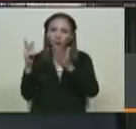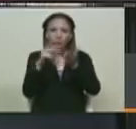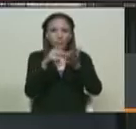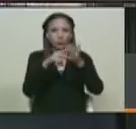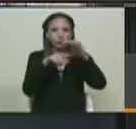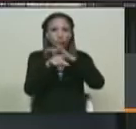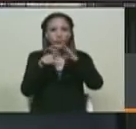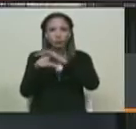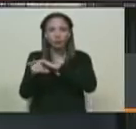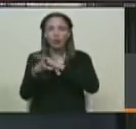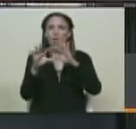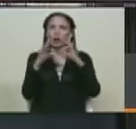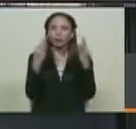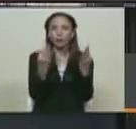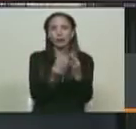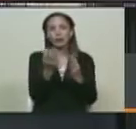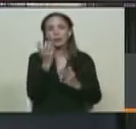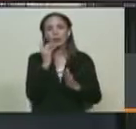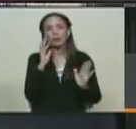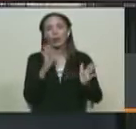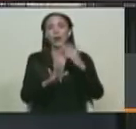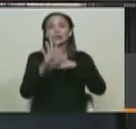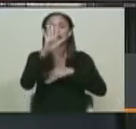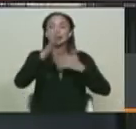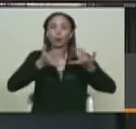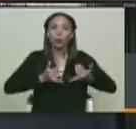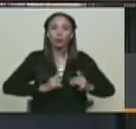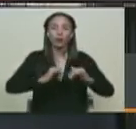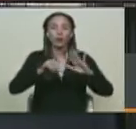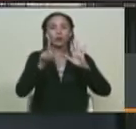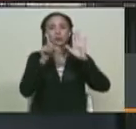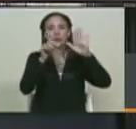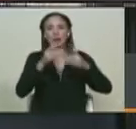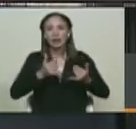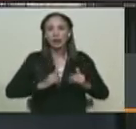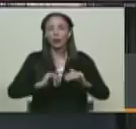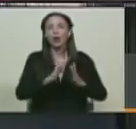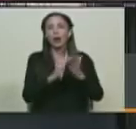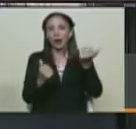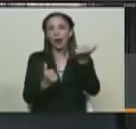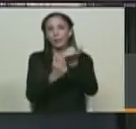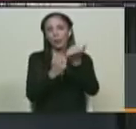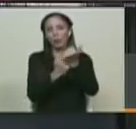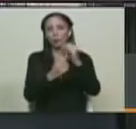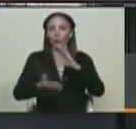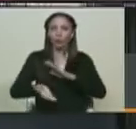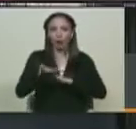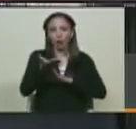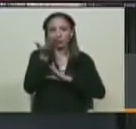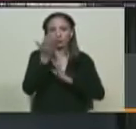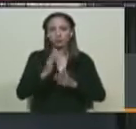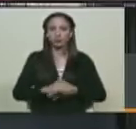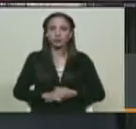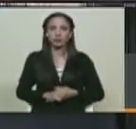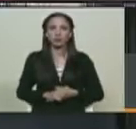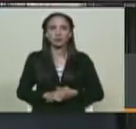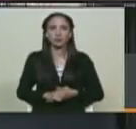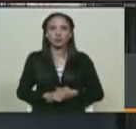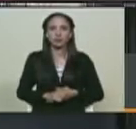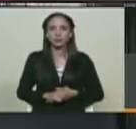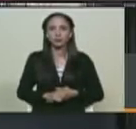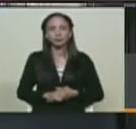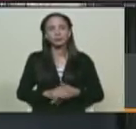una familia que tenga un peso de 5 hijos, 6 hijos, necesita un apoyo superior, respaldo, una